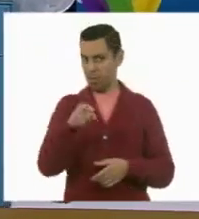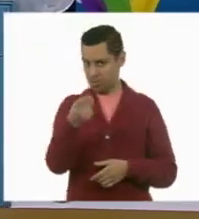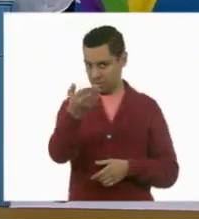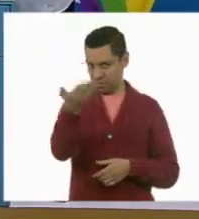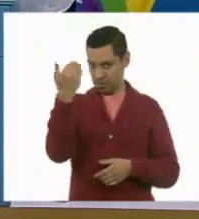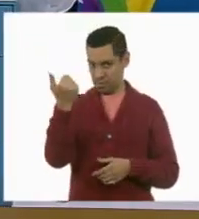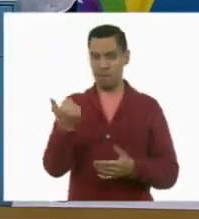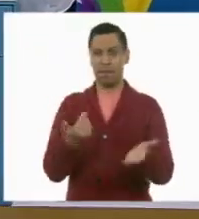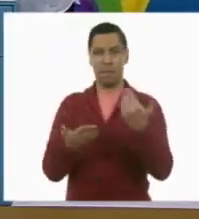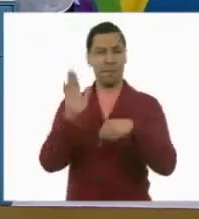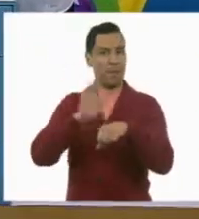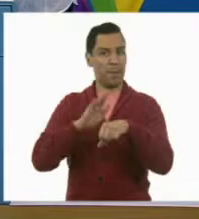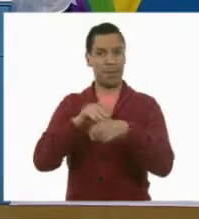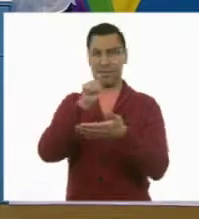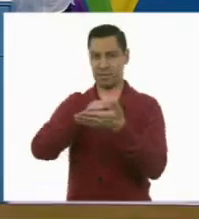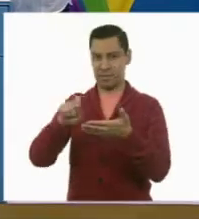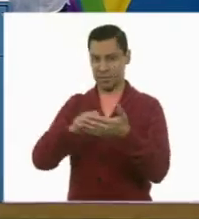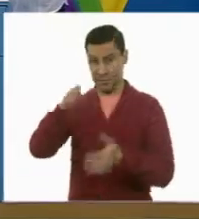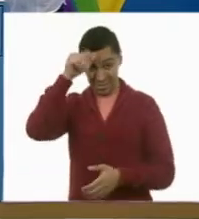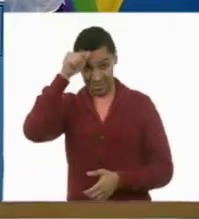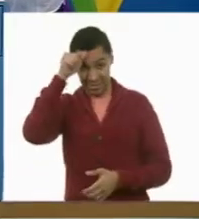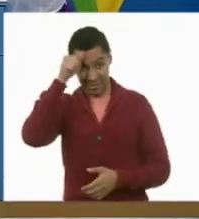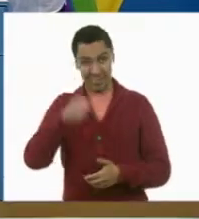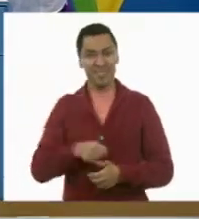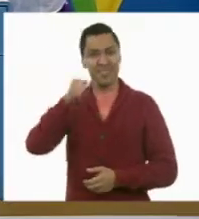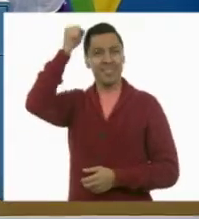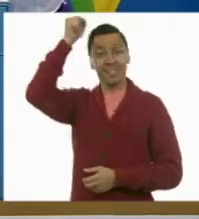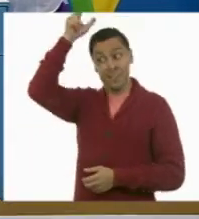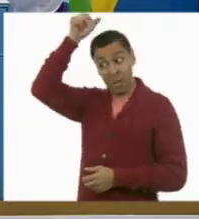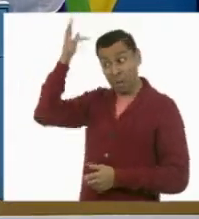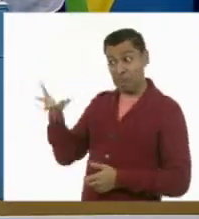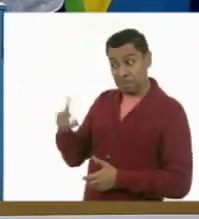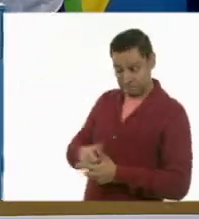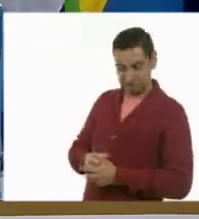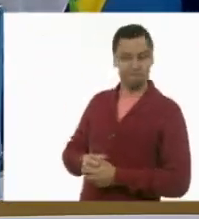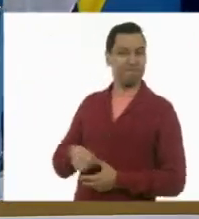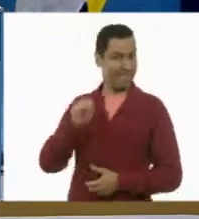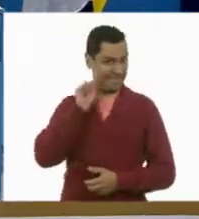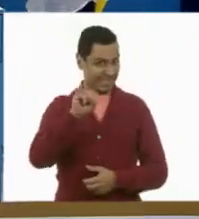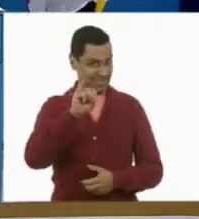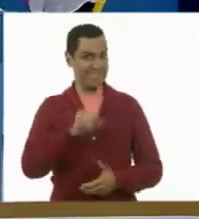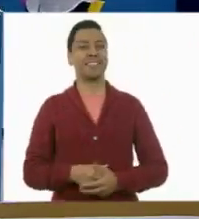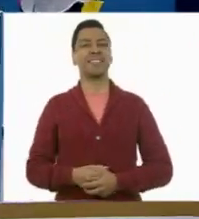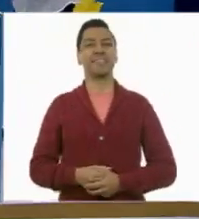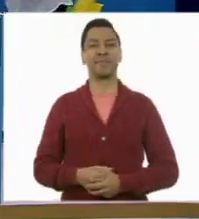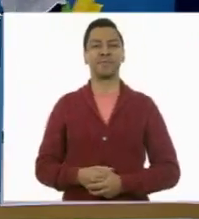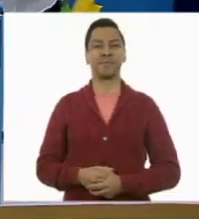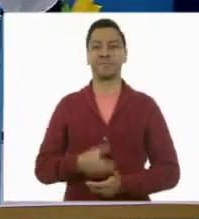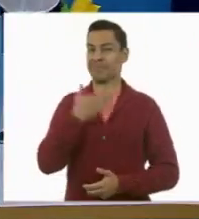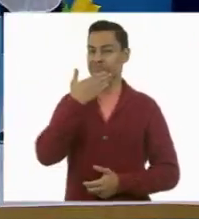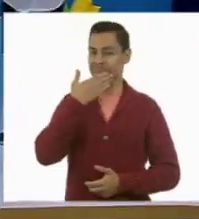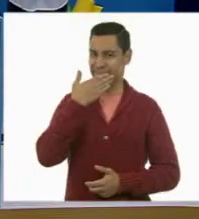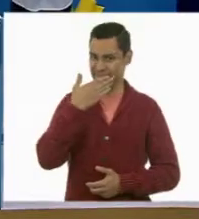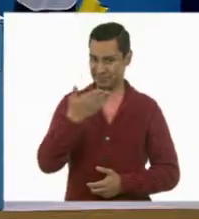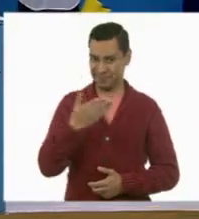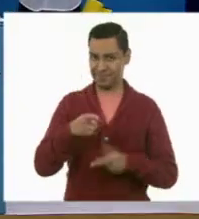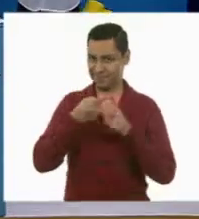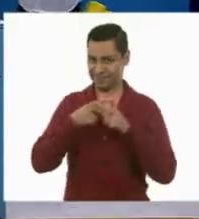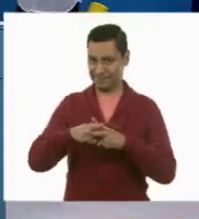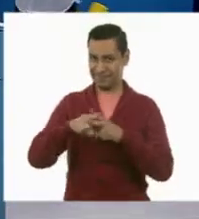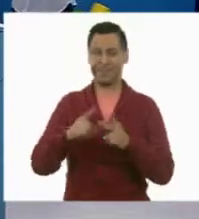que me digan unos más. ¿Okay? Perfecto. Muy entonces, bien. Entonces, voy para acá. Muy bien. Muy bien.